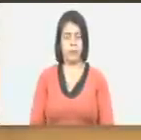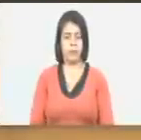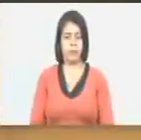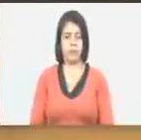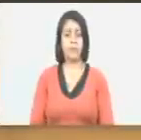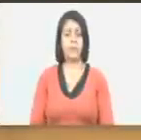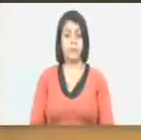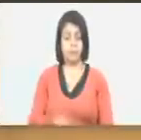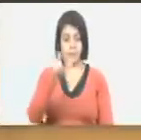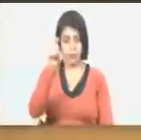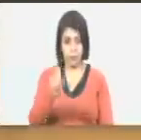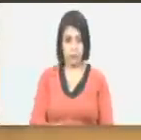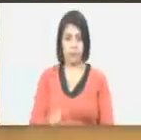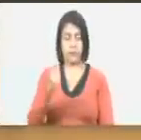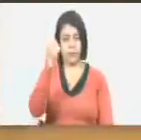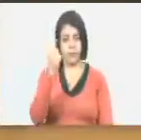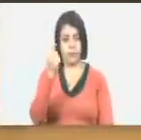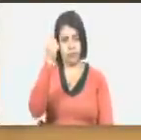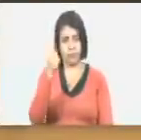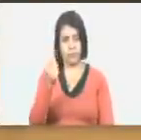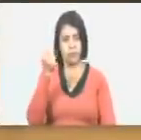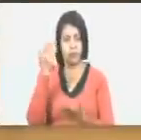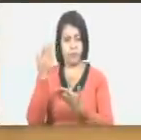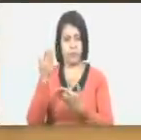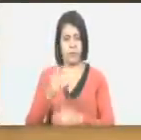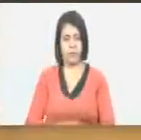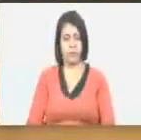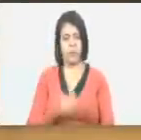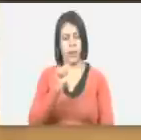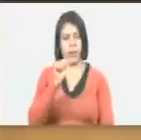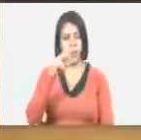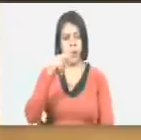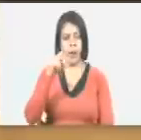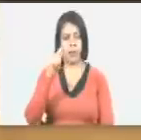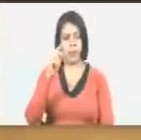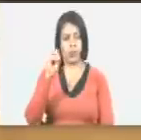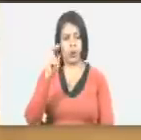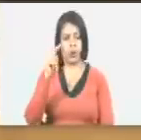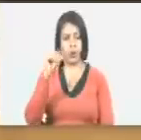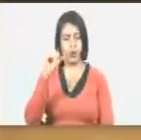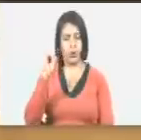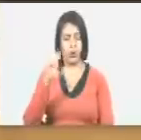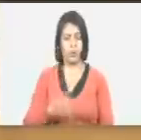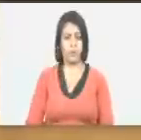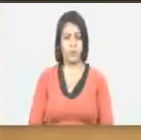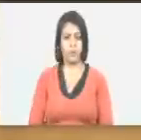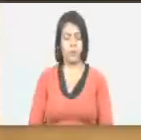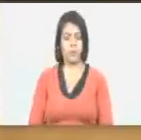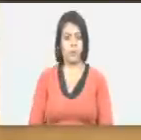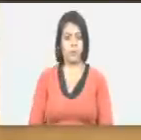Voy a dejar en el derecho de palabra al diputado Antonio Sivira.